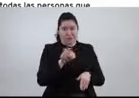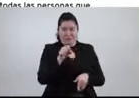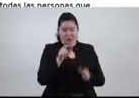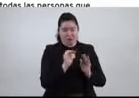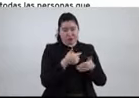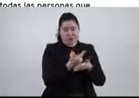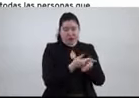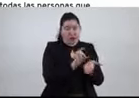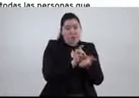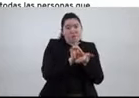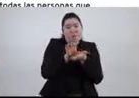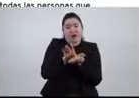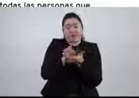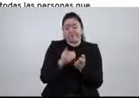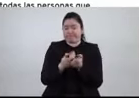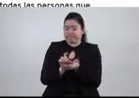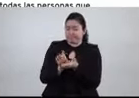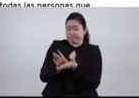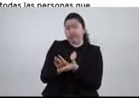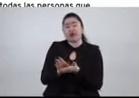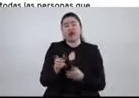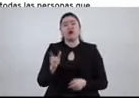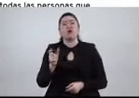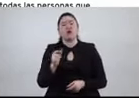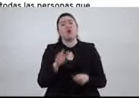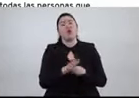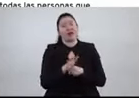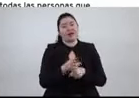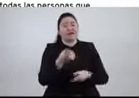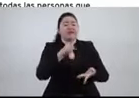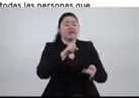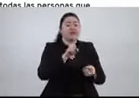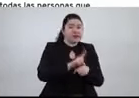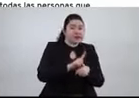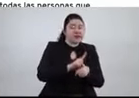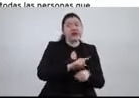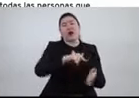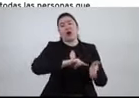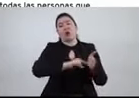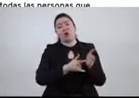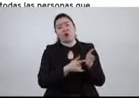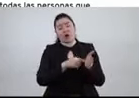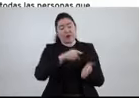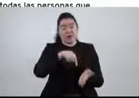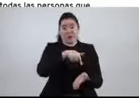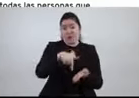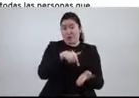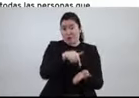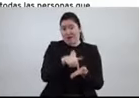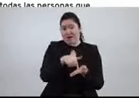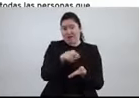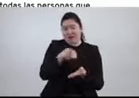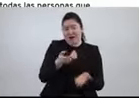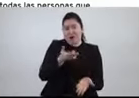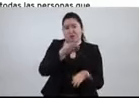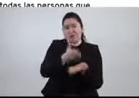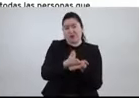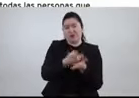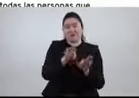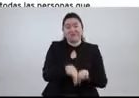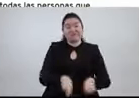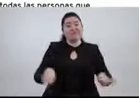la unidad vacunadora donde acudir, el día, horario y cita. Es muy, muy importante que nos ayuden